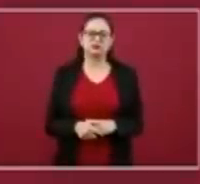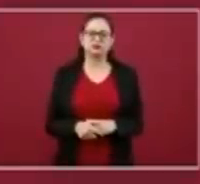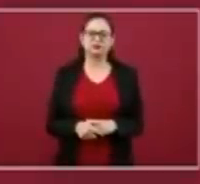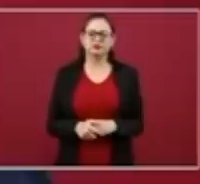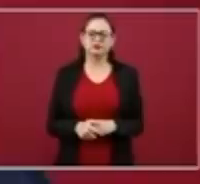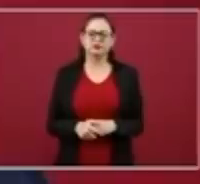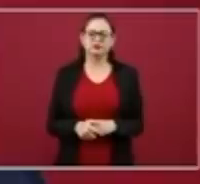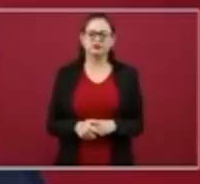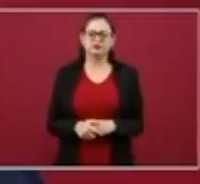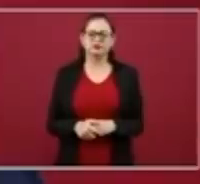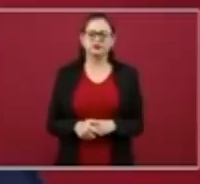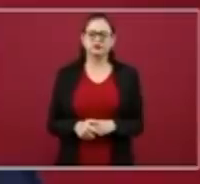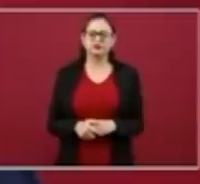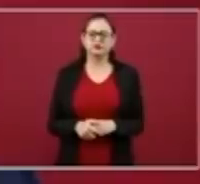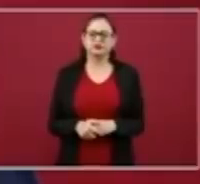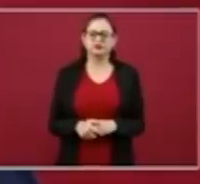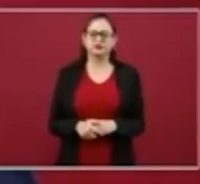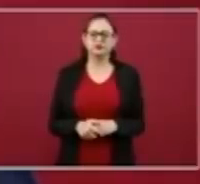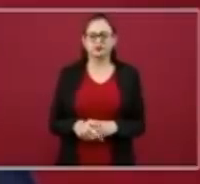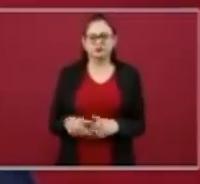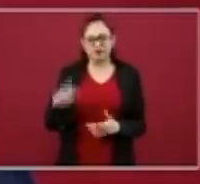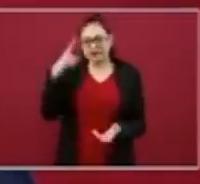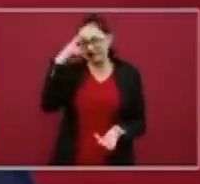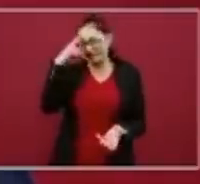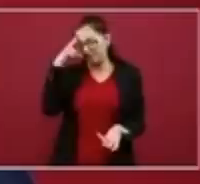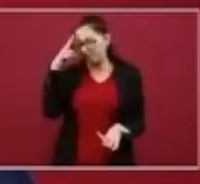una mística,